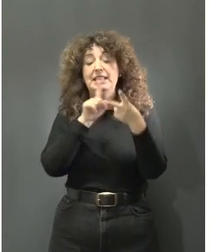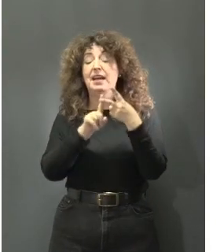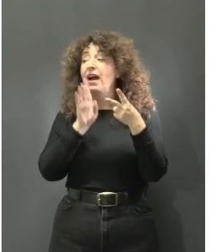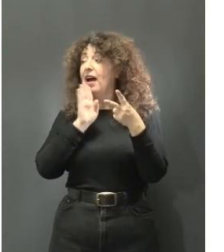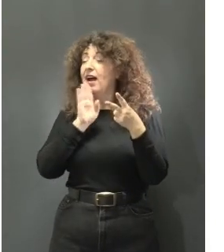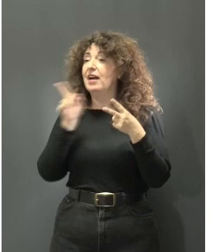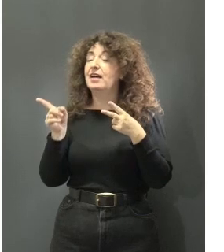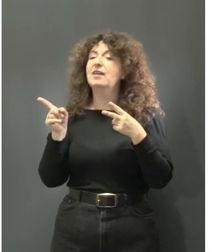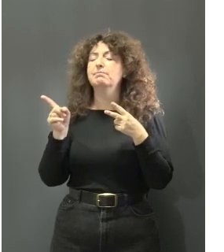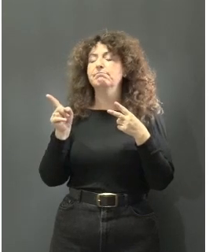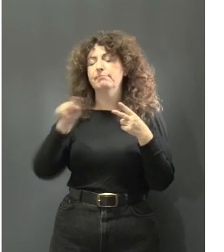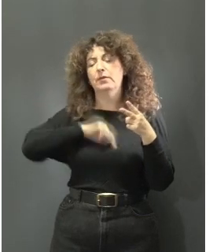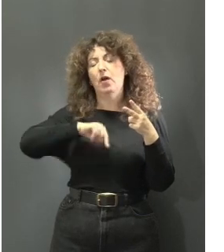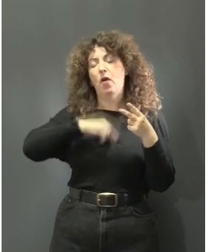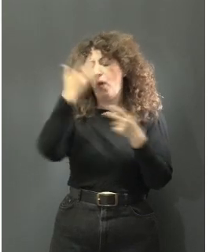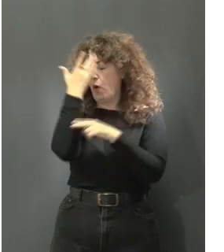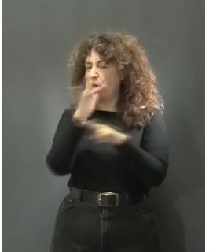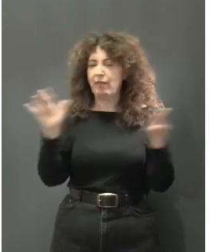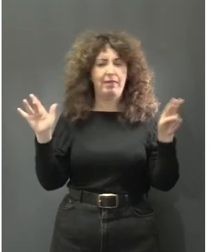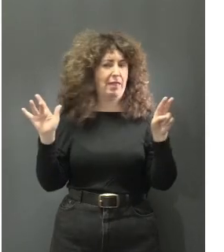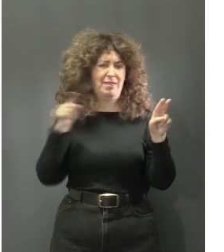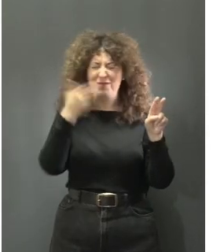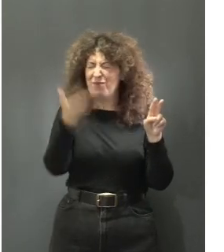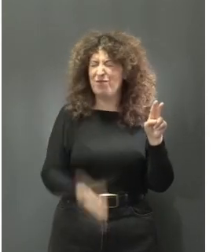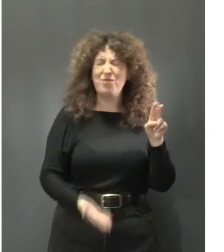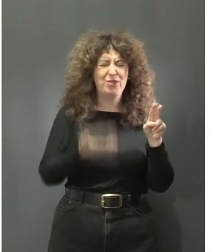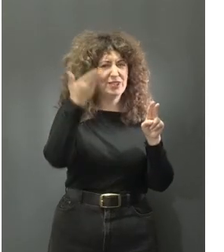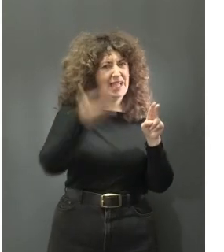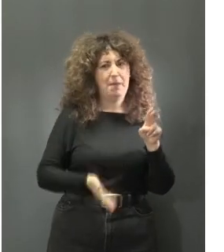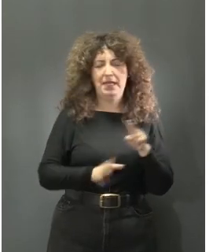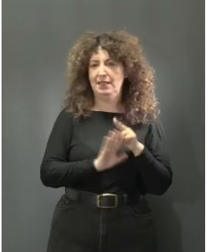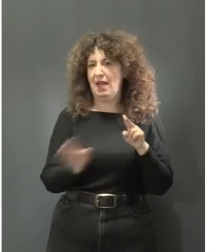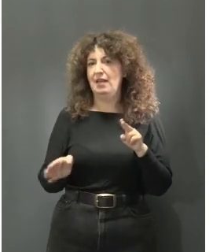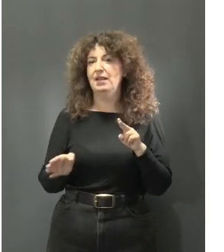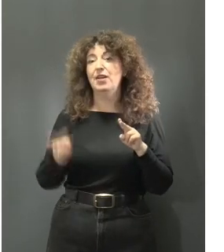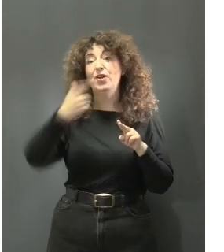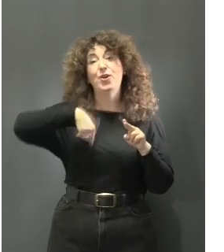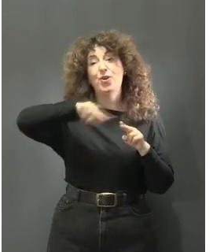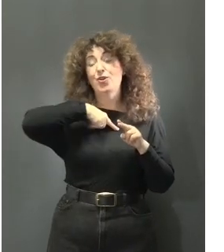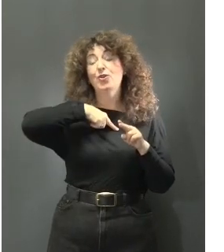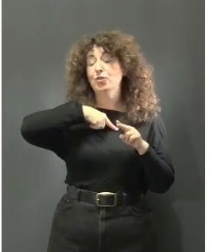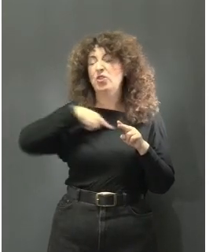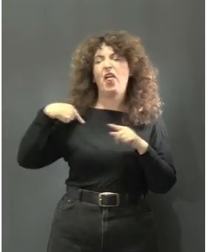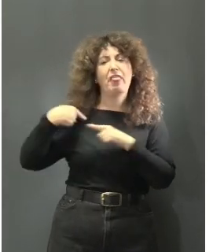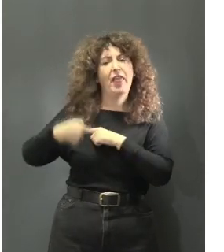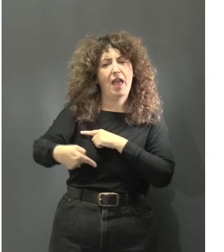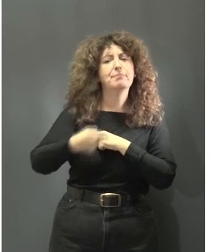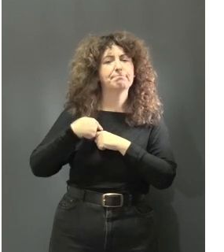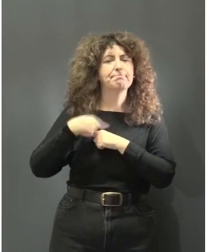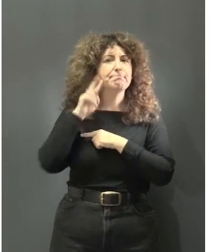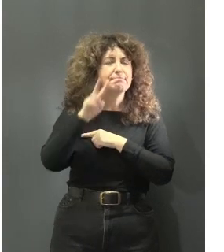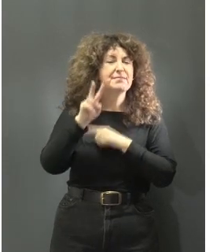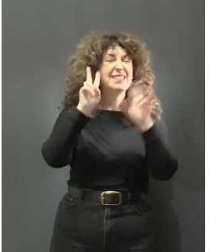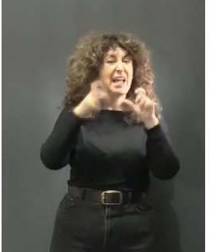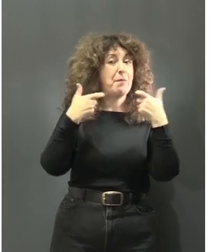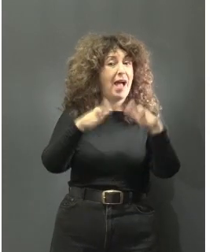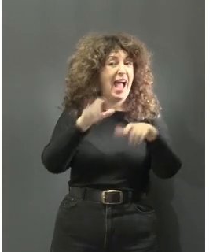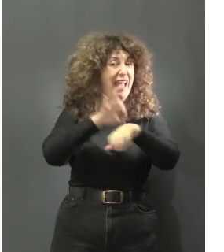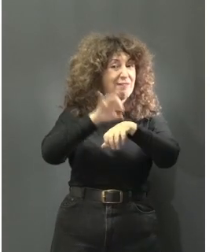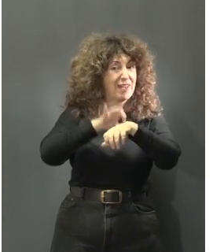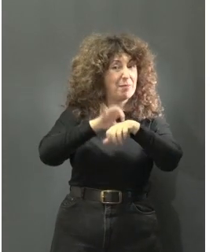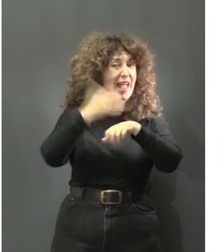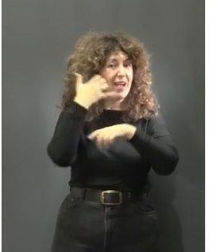ella, concienciación para mí es fundamental. Nosotros lo vivimos a diario en nuestro ámbito de enfermedades raras, lo importante que